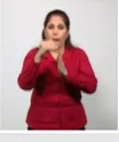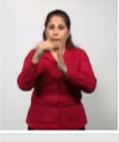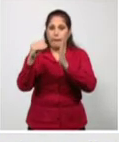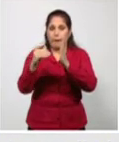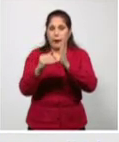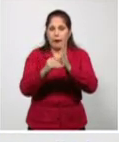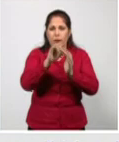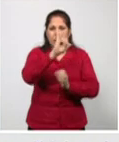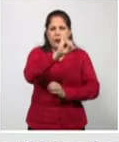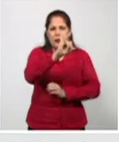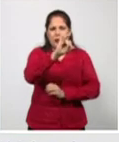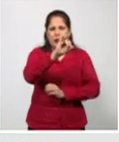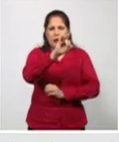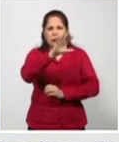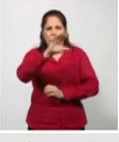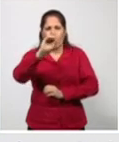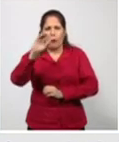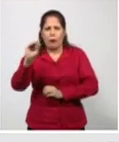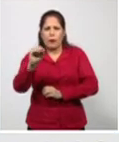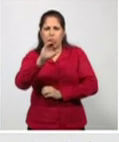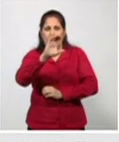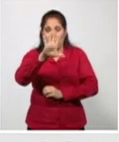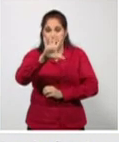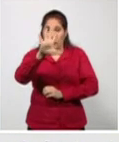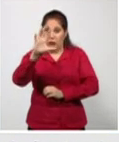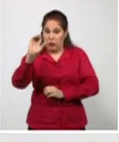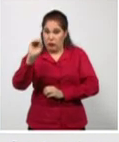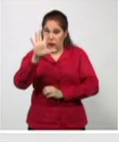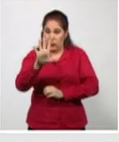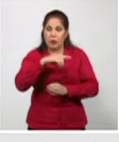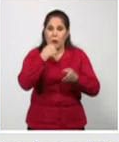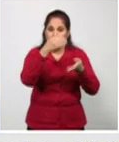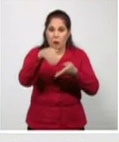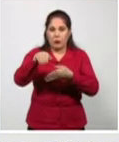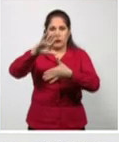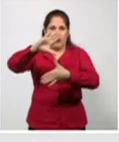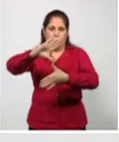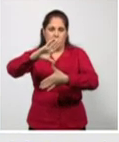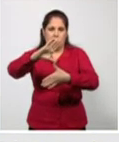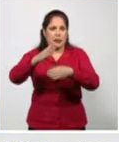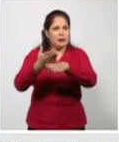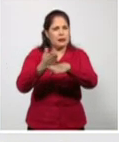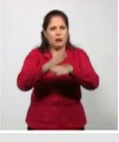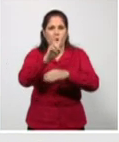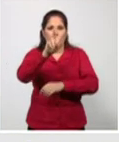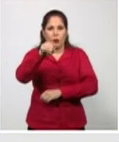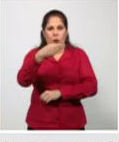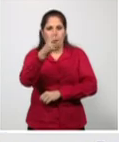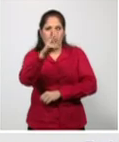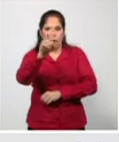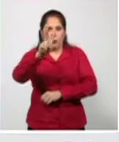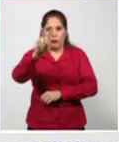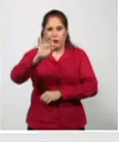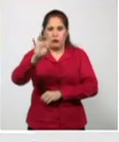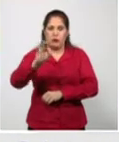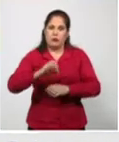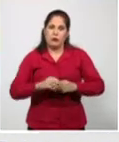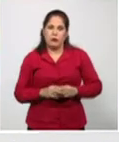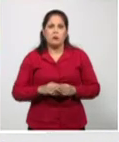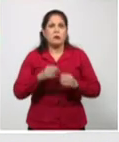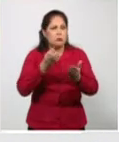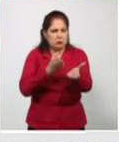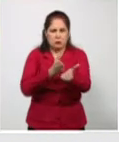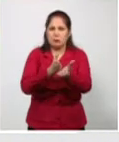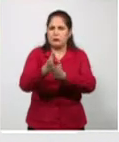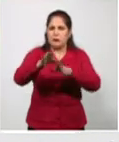personas, 505, han fallecido en nuestra región, que da una letalidad de 2,32%. Se mantiene en el